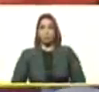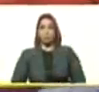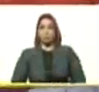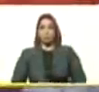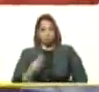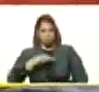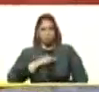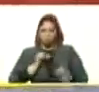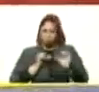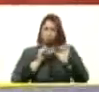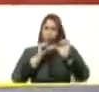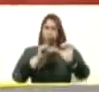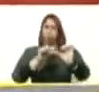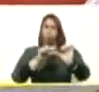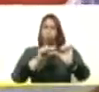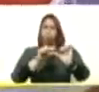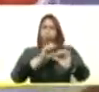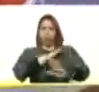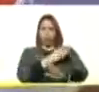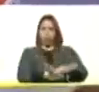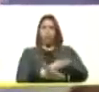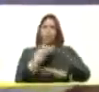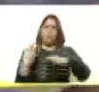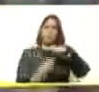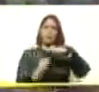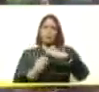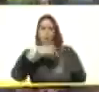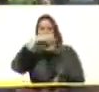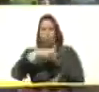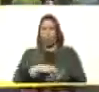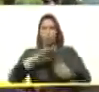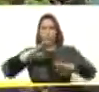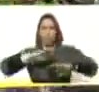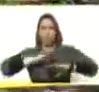Mantuvimos los elementos básicos del estado de bienestar social.